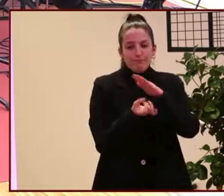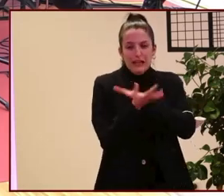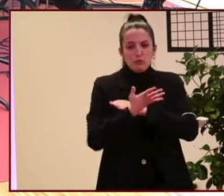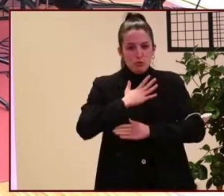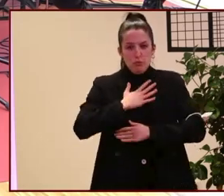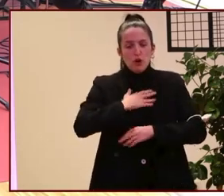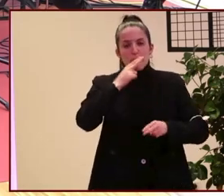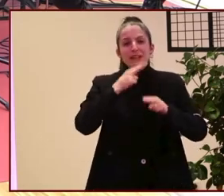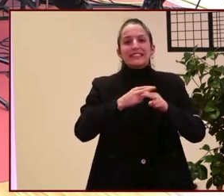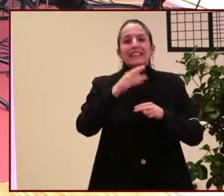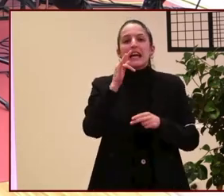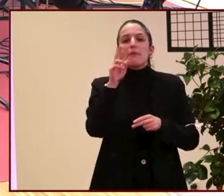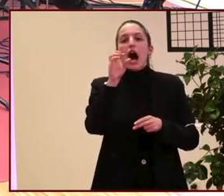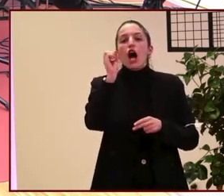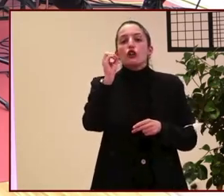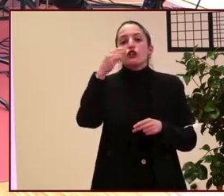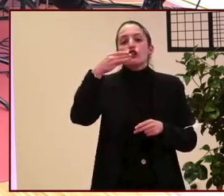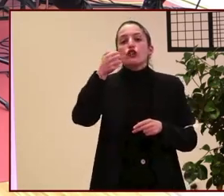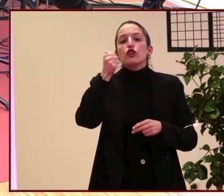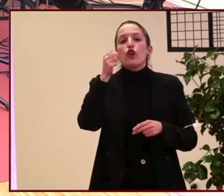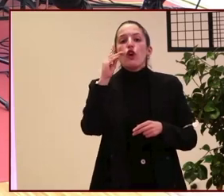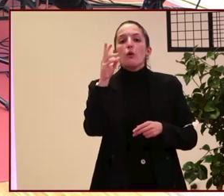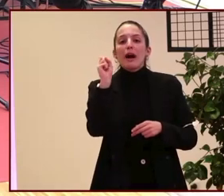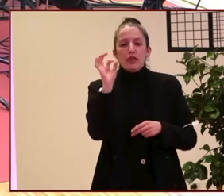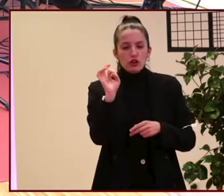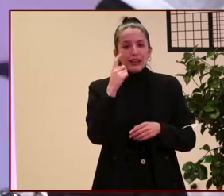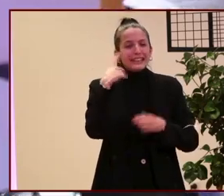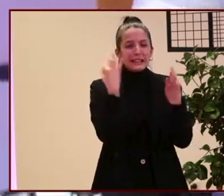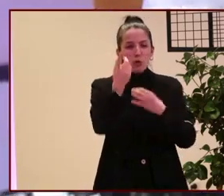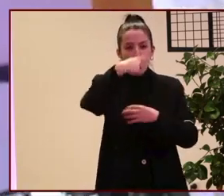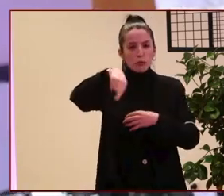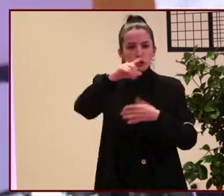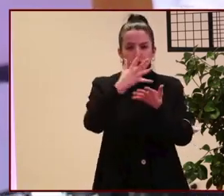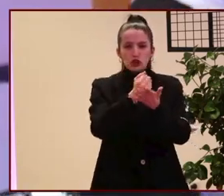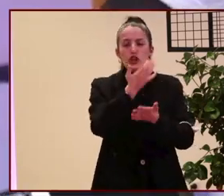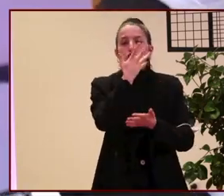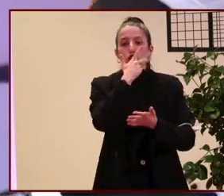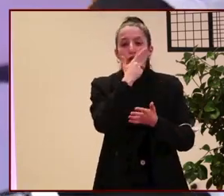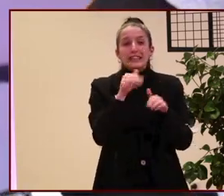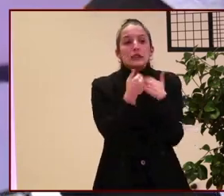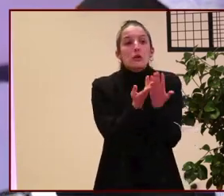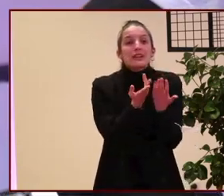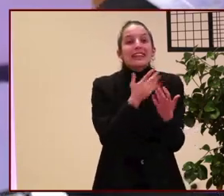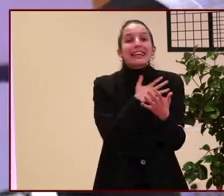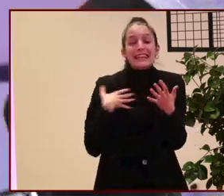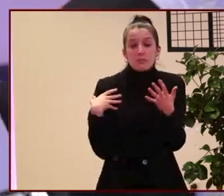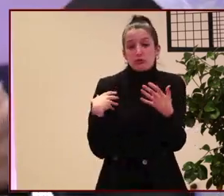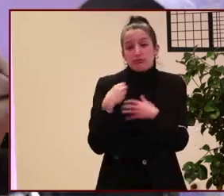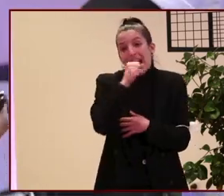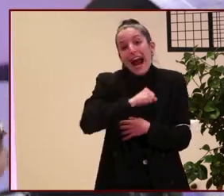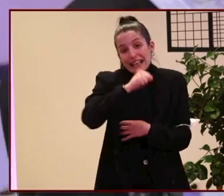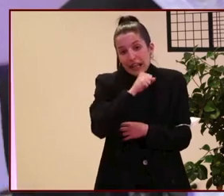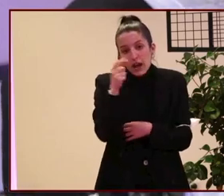y muy rematar una pieza conocida por todas vos que queremos que colabore después nos ahora de cantarla